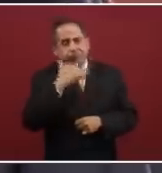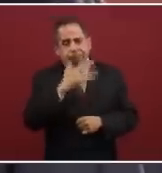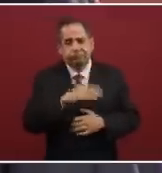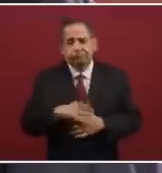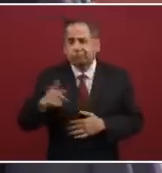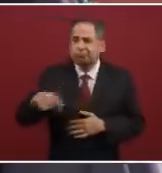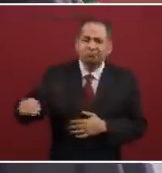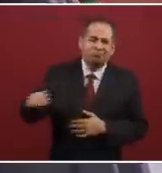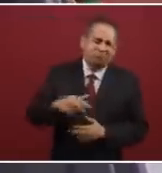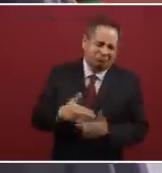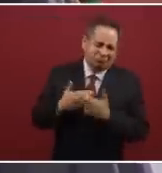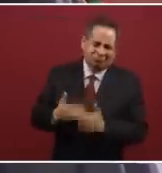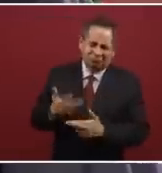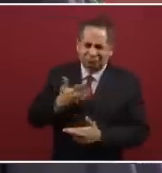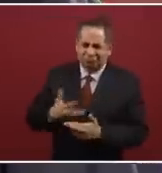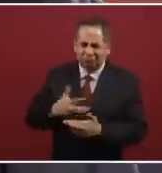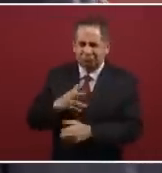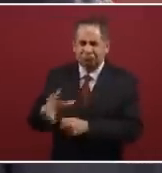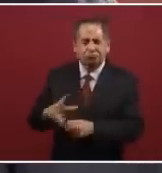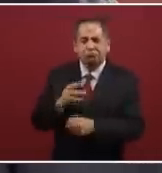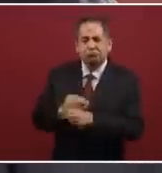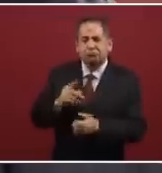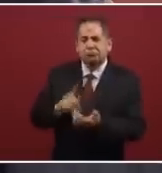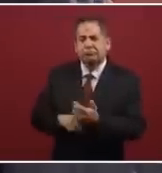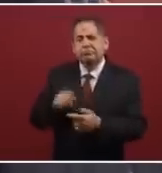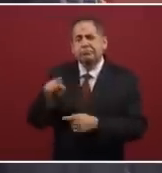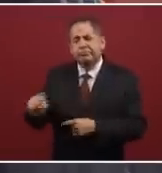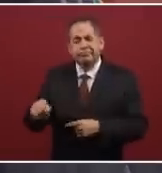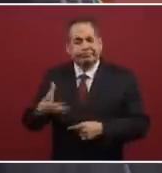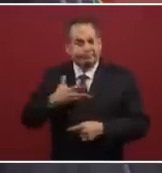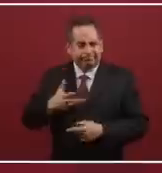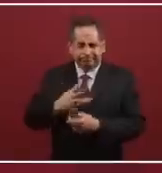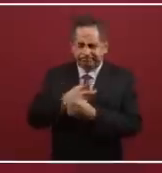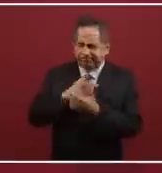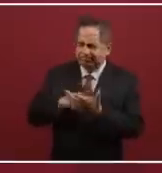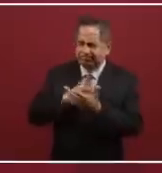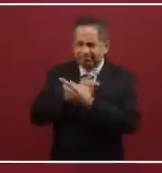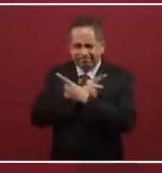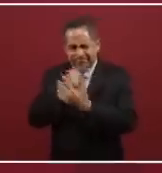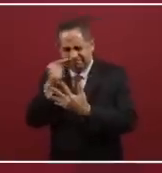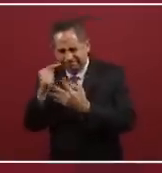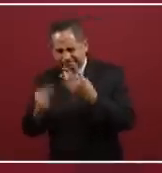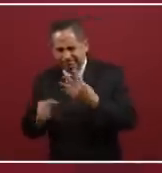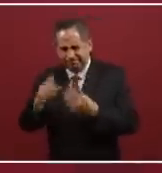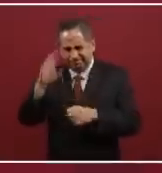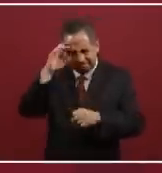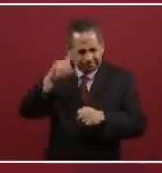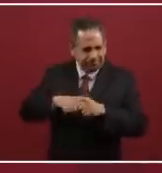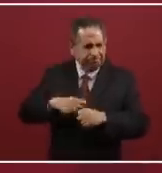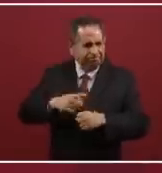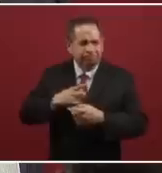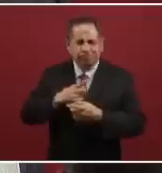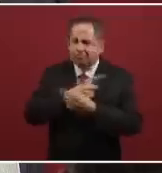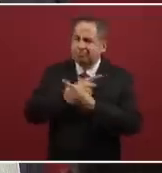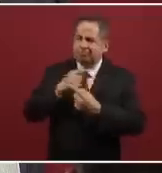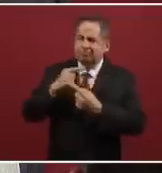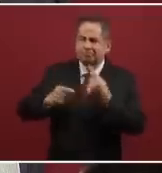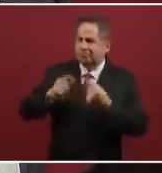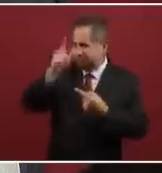nuestro pueblo hay una gran reserva de valores culturales, morales, espirituales. Y